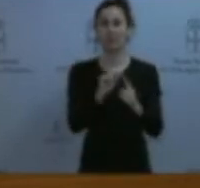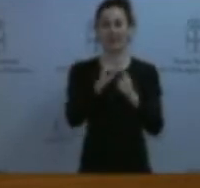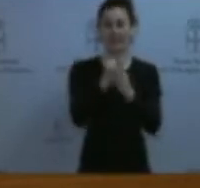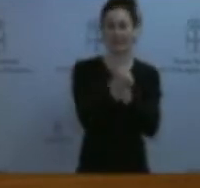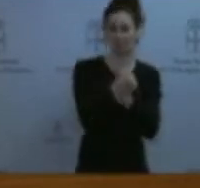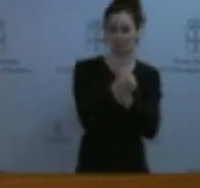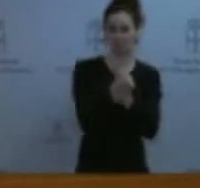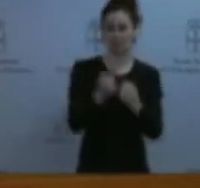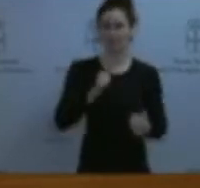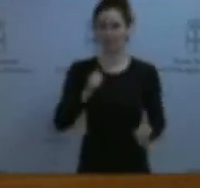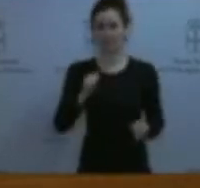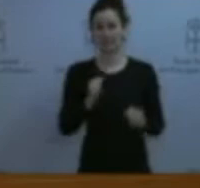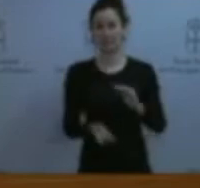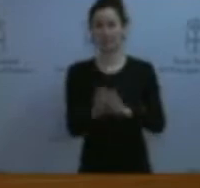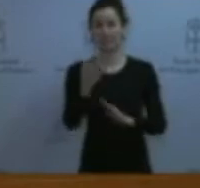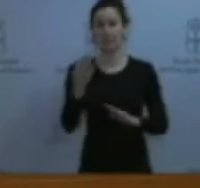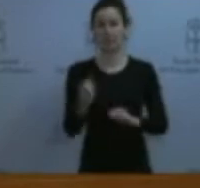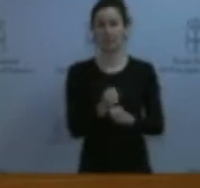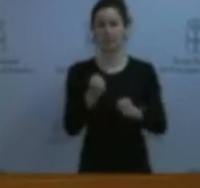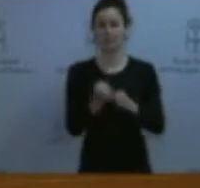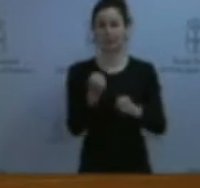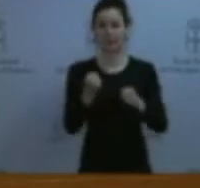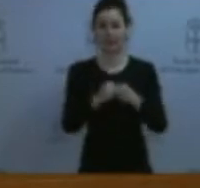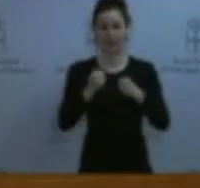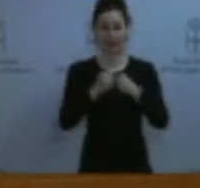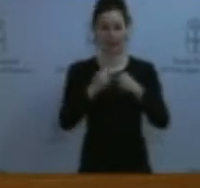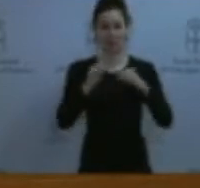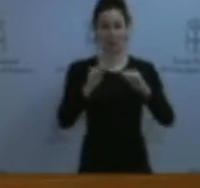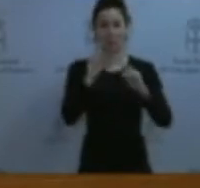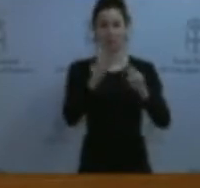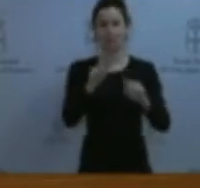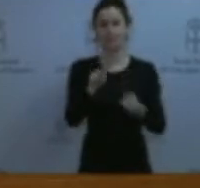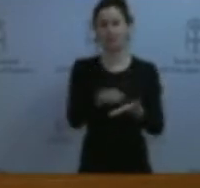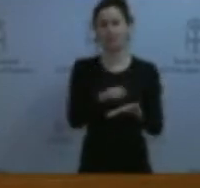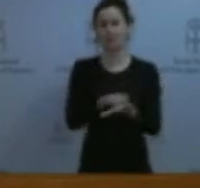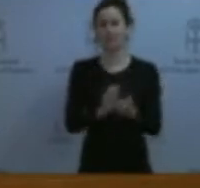metálica, con grandes oscilaciones, datos mensuales.